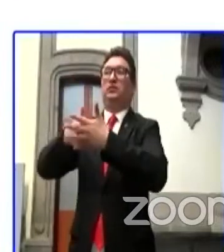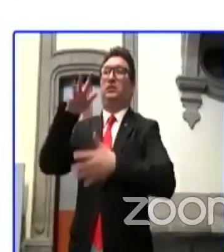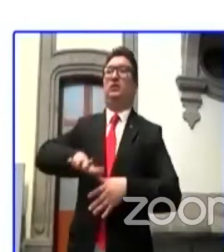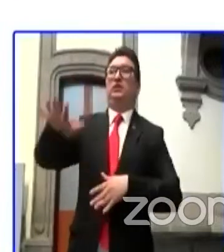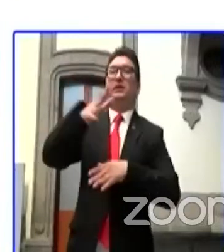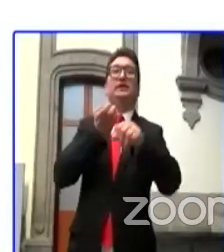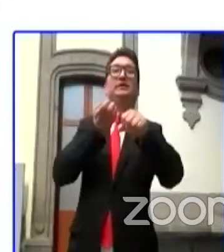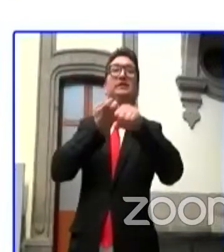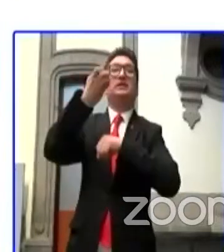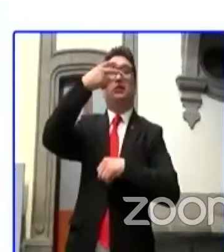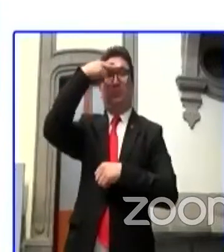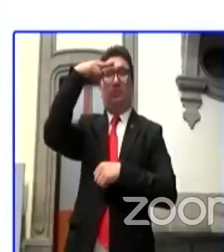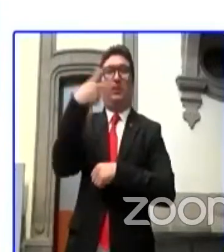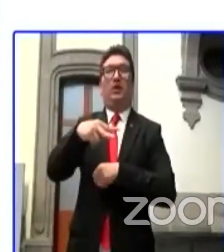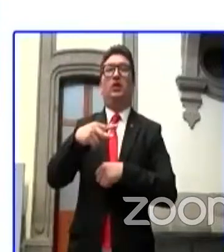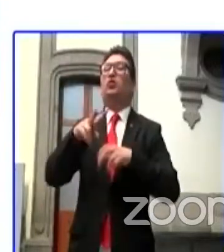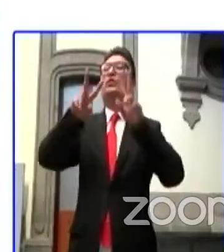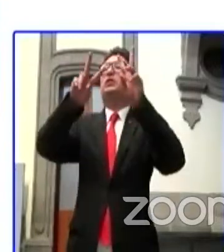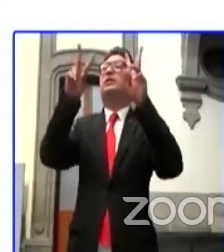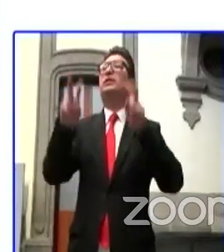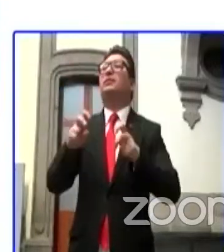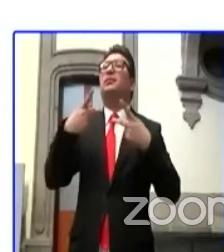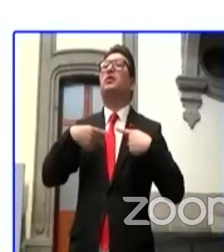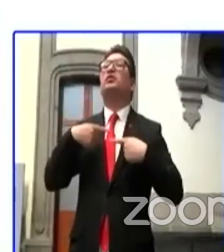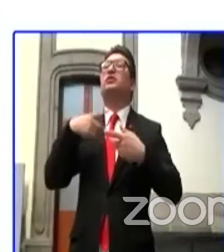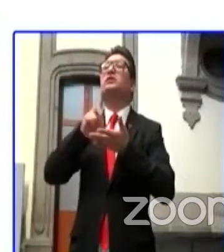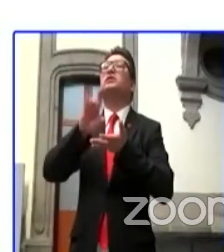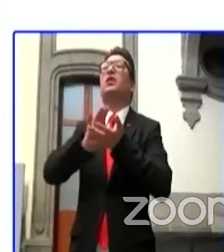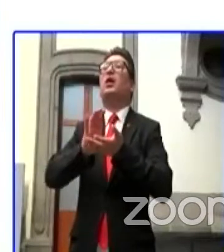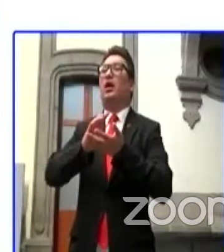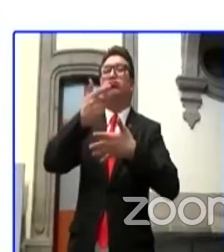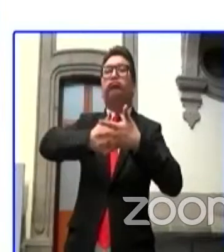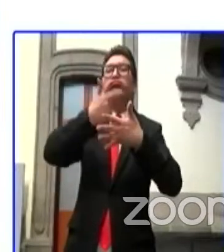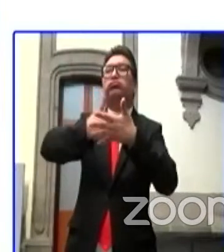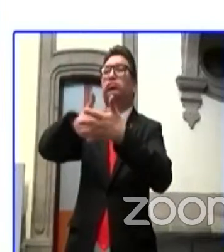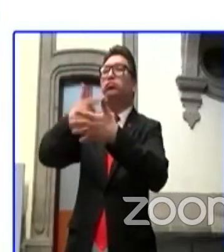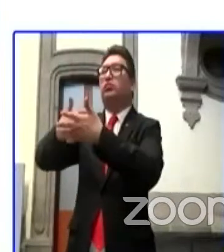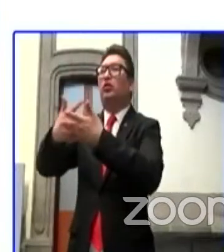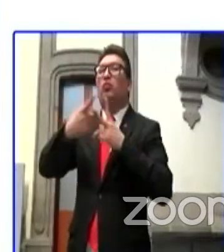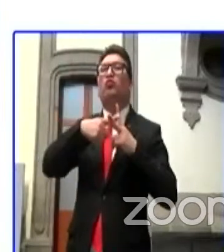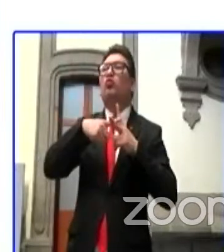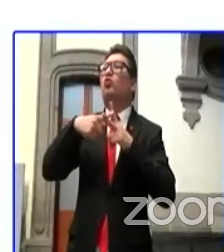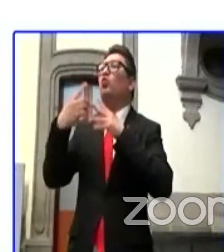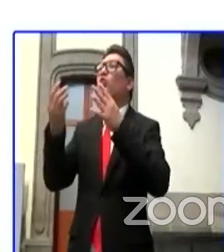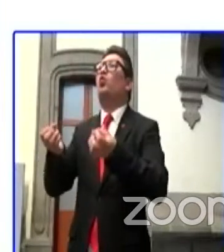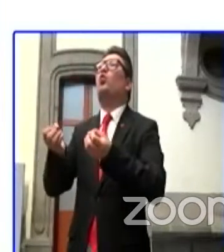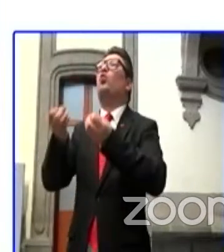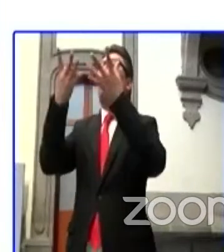México, estatal de discapacidad, que la gente cuente, pues, que los visibilicemos